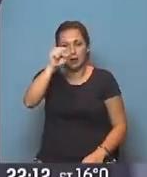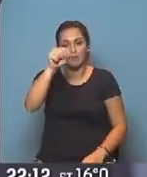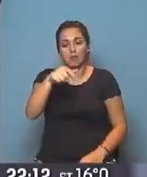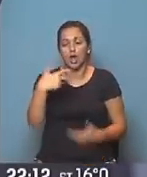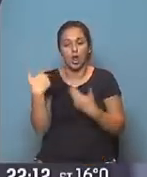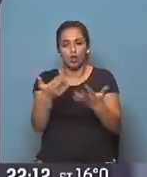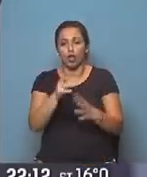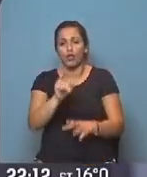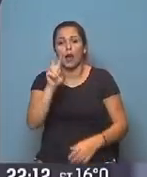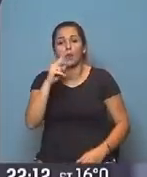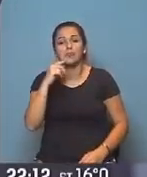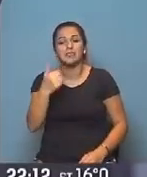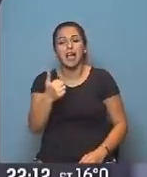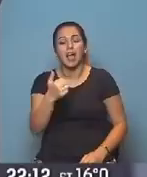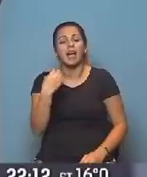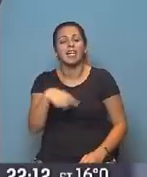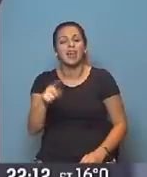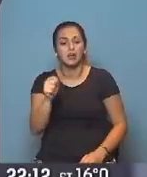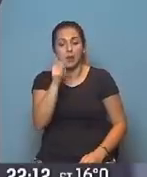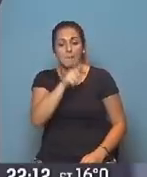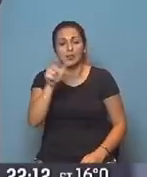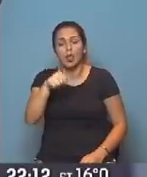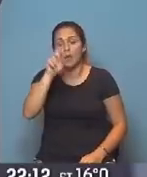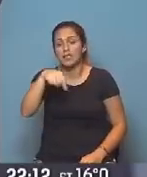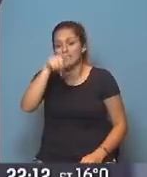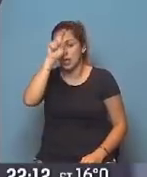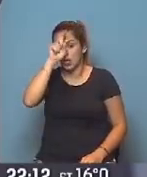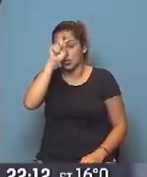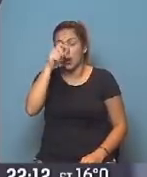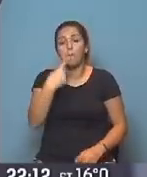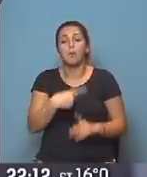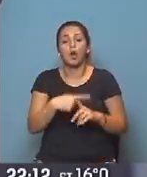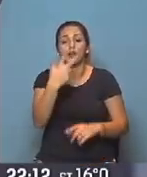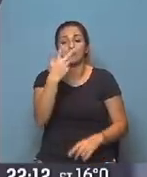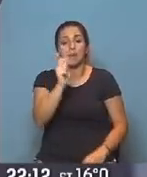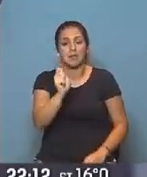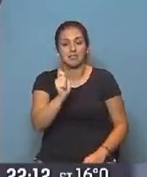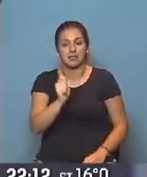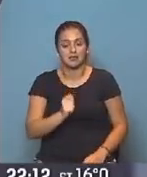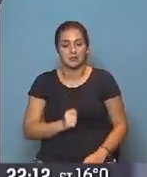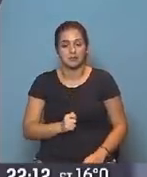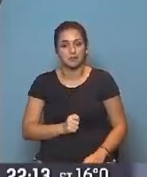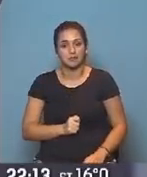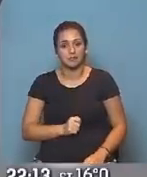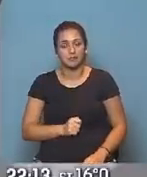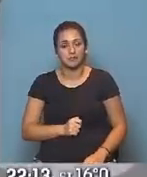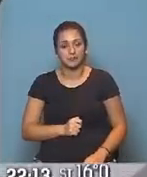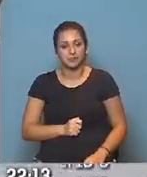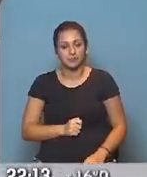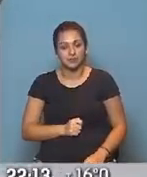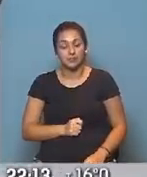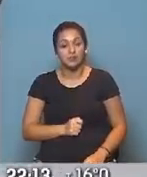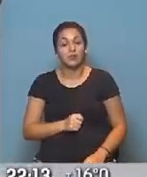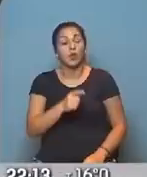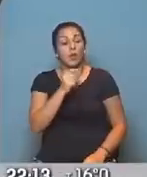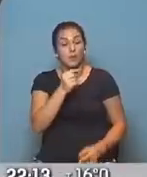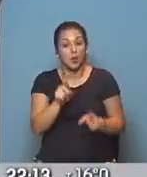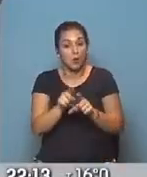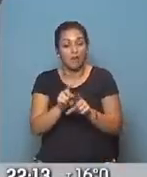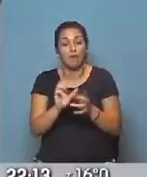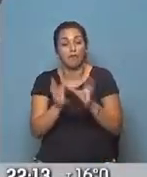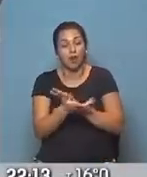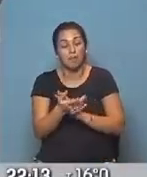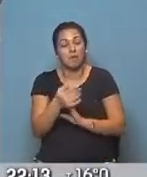visas a los turcos durante 3 meses. Esto es justamente por la respuesta o como